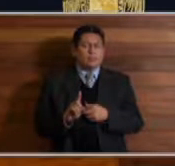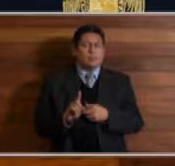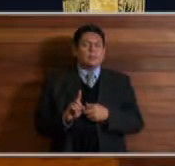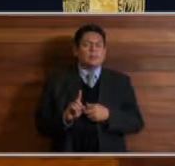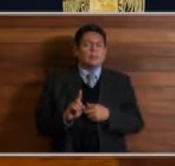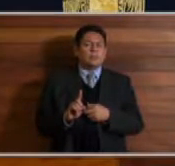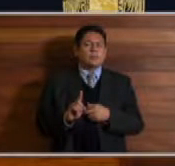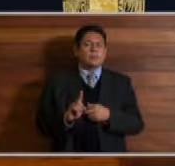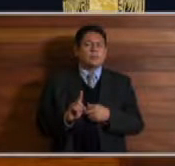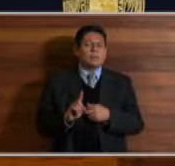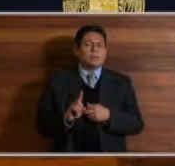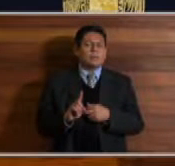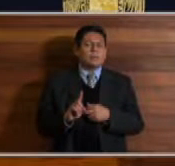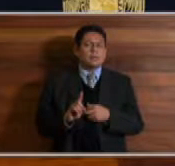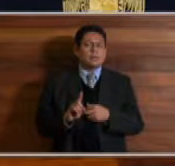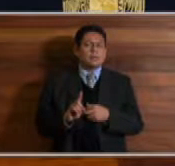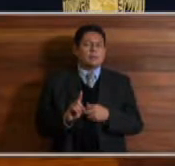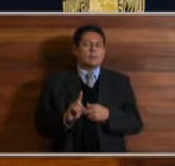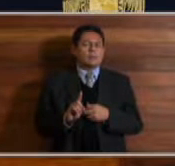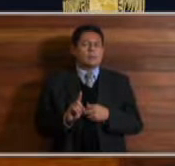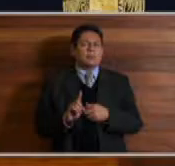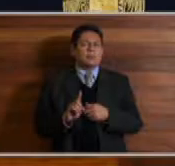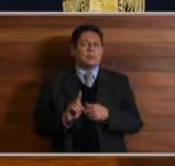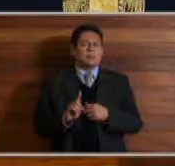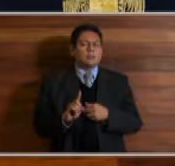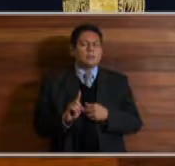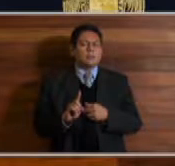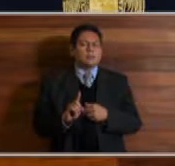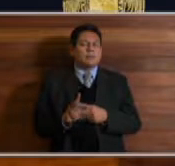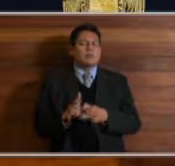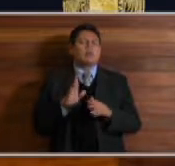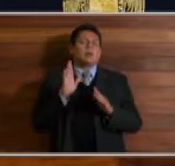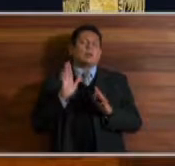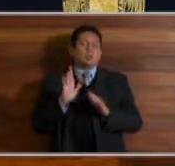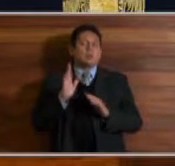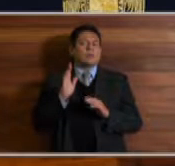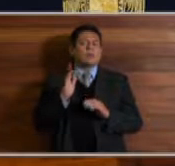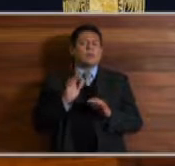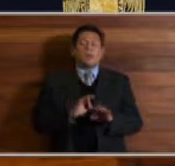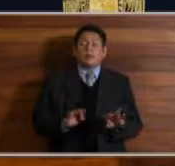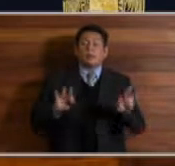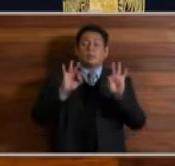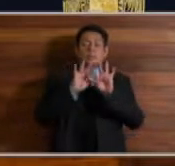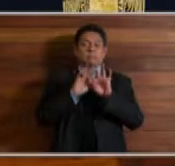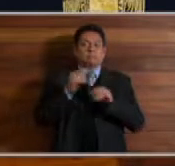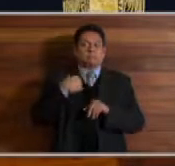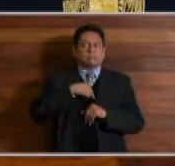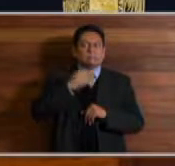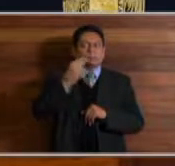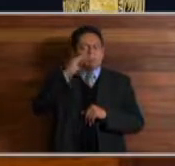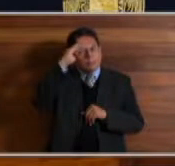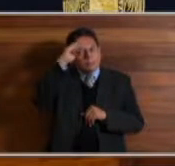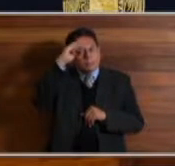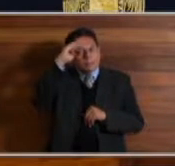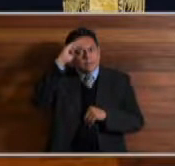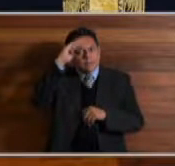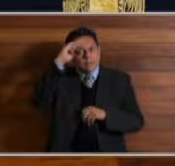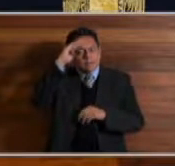pensarlo en términos, yo diría, más completo y en término, me permite de decirlo, en